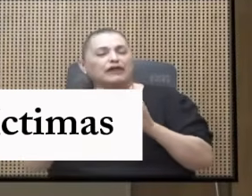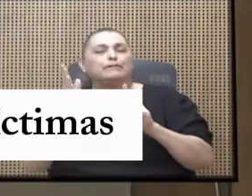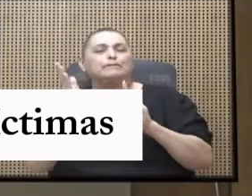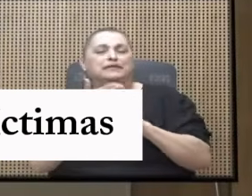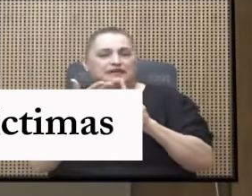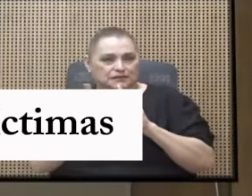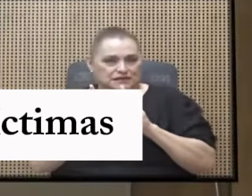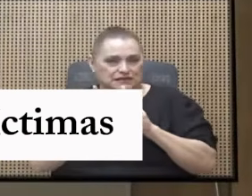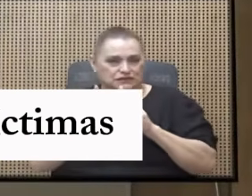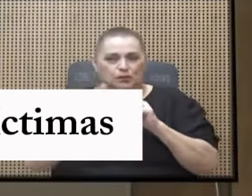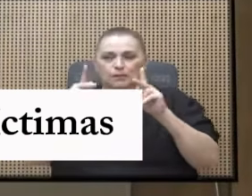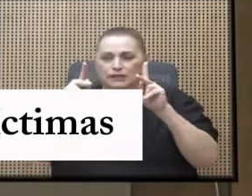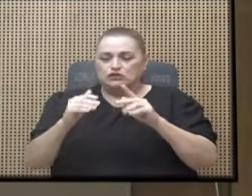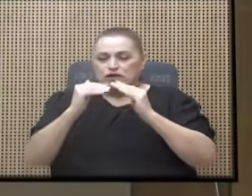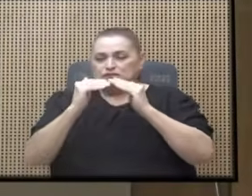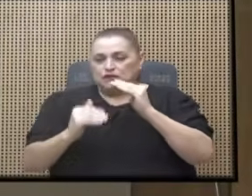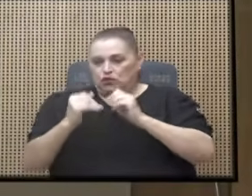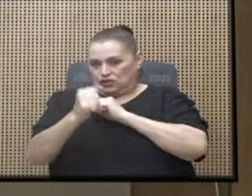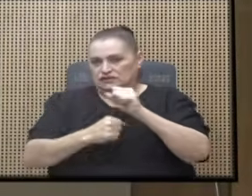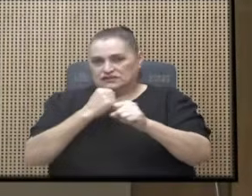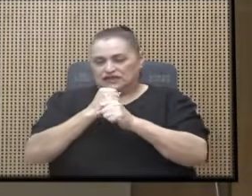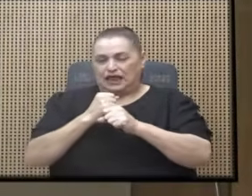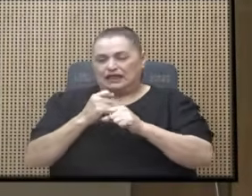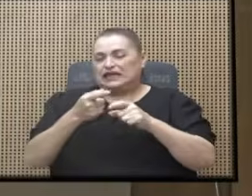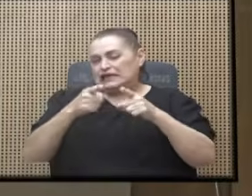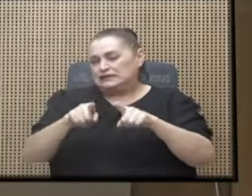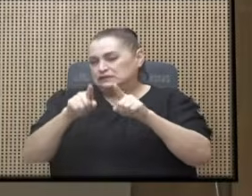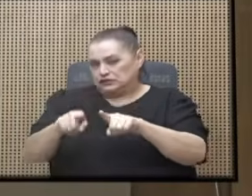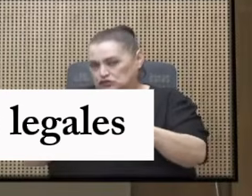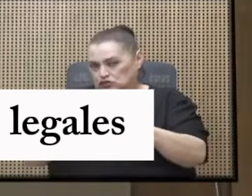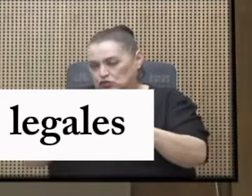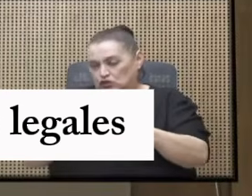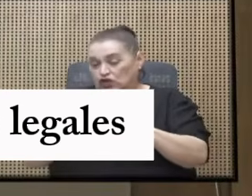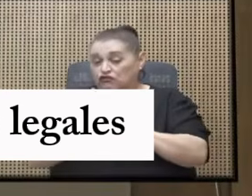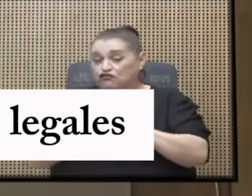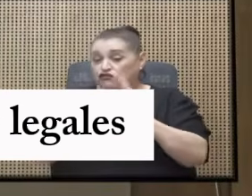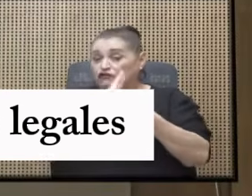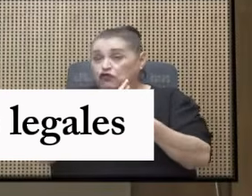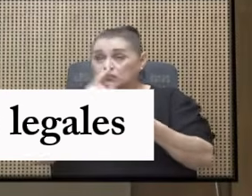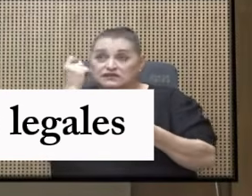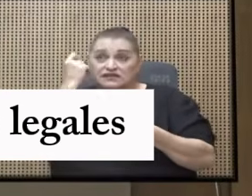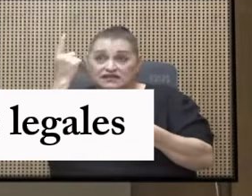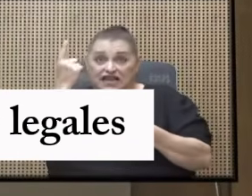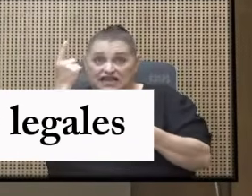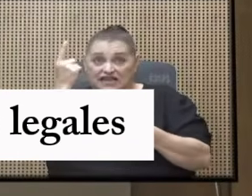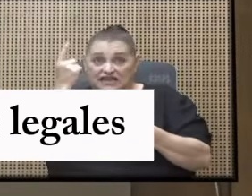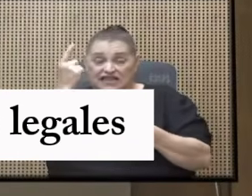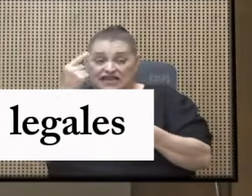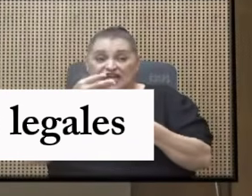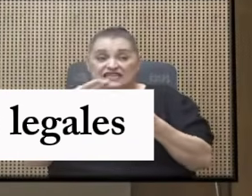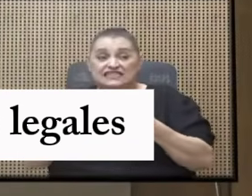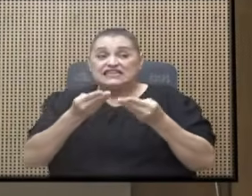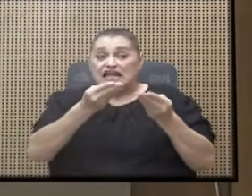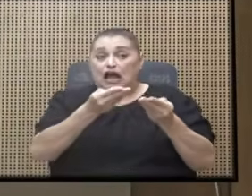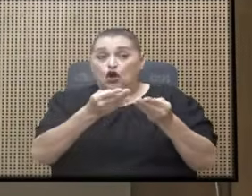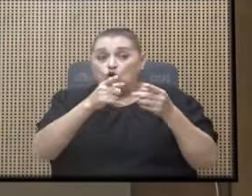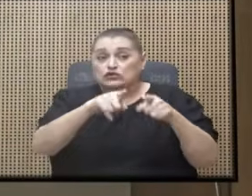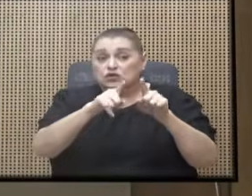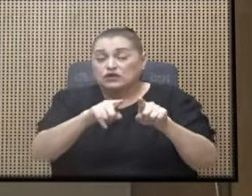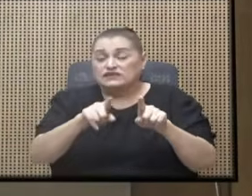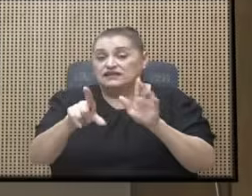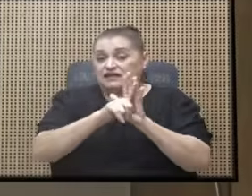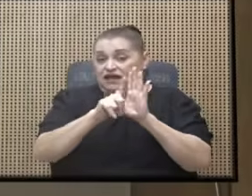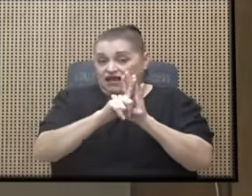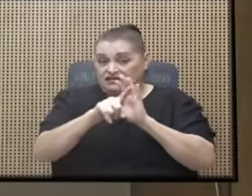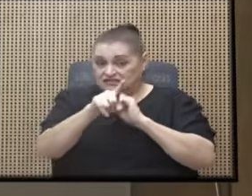personas menores de edad que han sido víctimas, si la reforma se interpreta como que se les van a atribuir consecuencias legales a